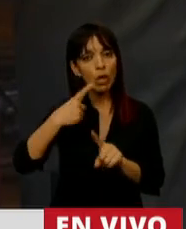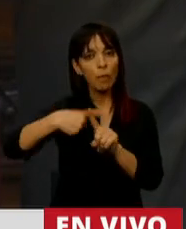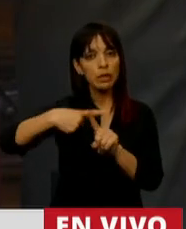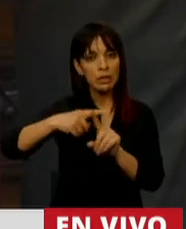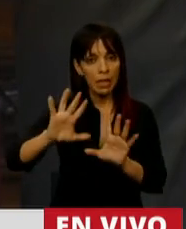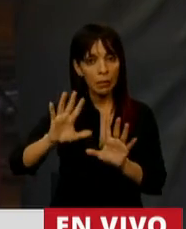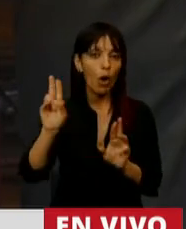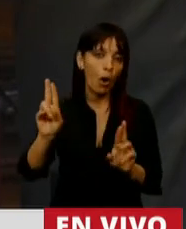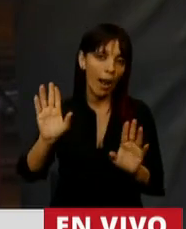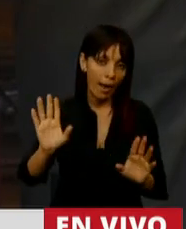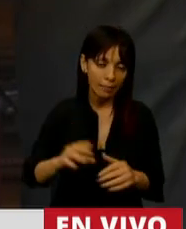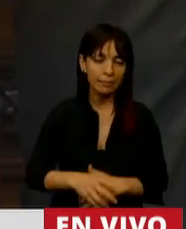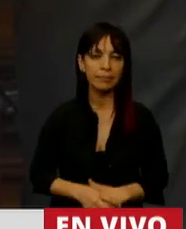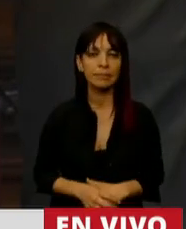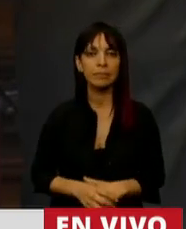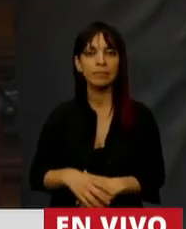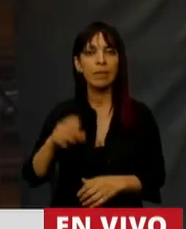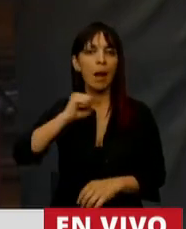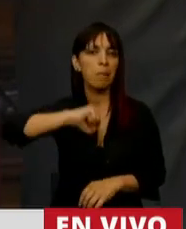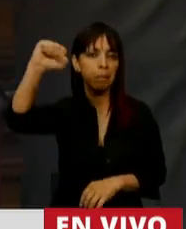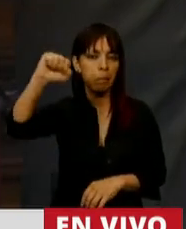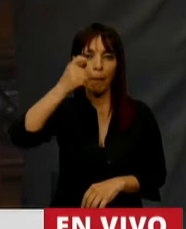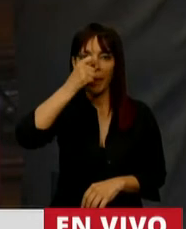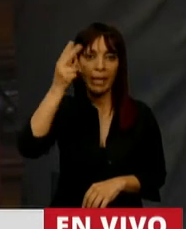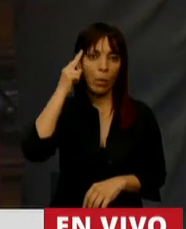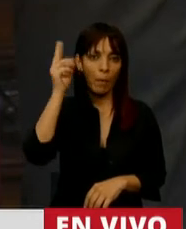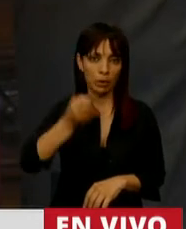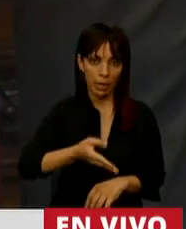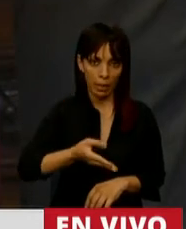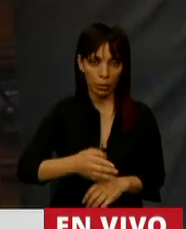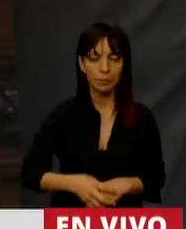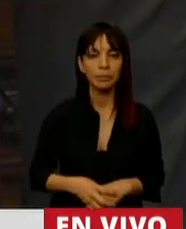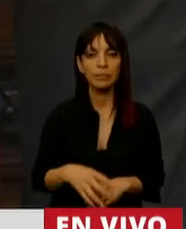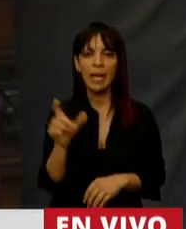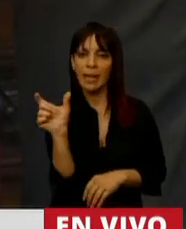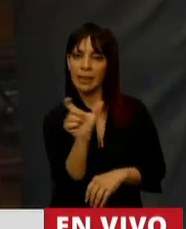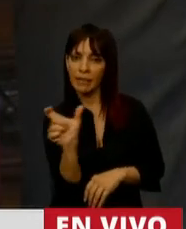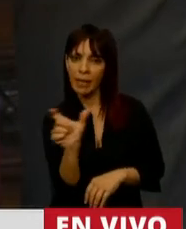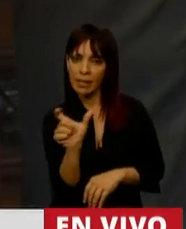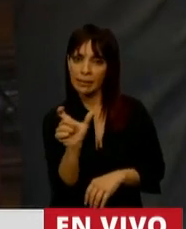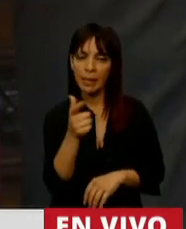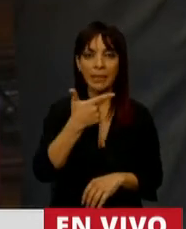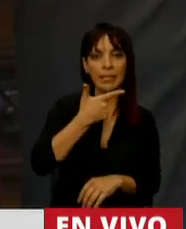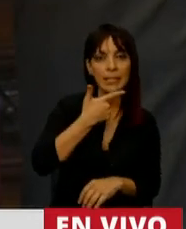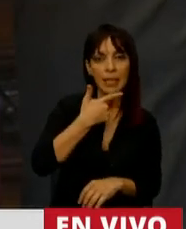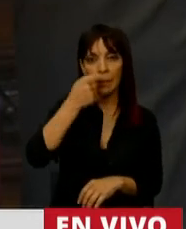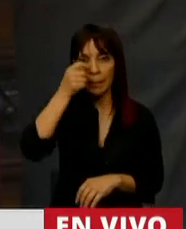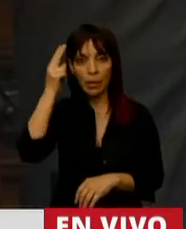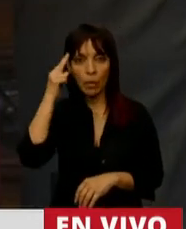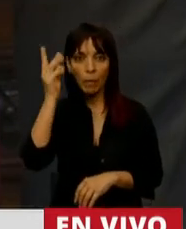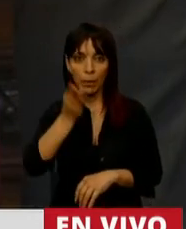sea, que una inflación del 29%. Esta diferencia entre este casi 17 y